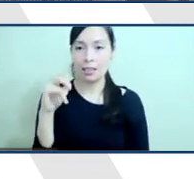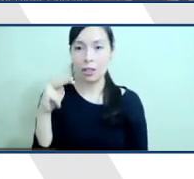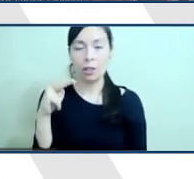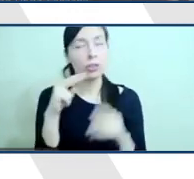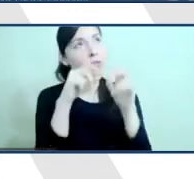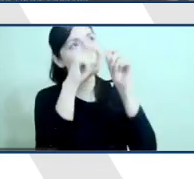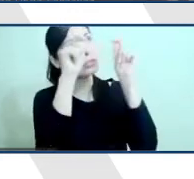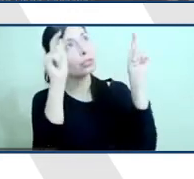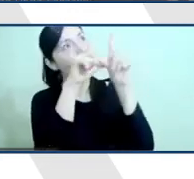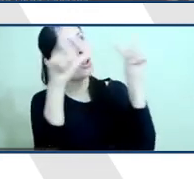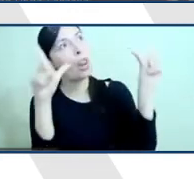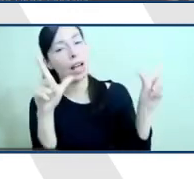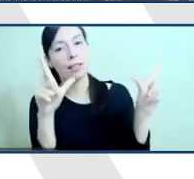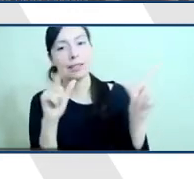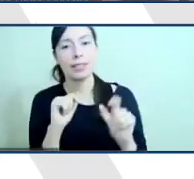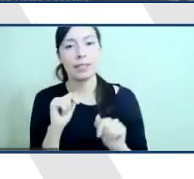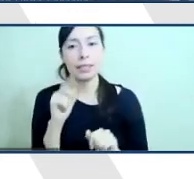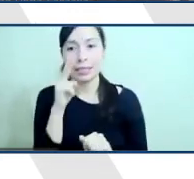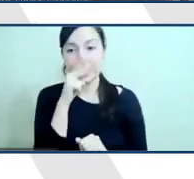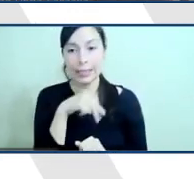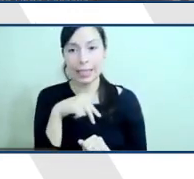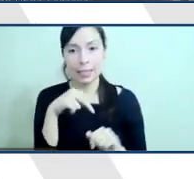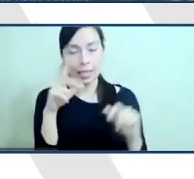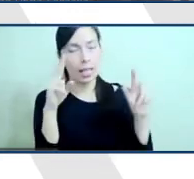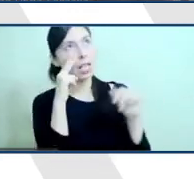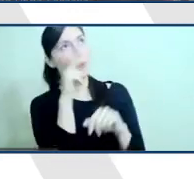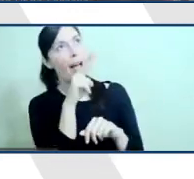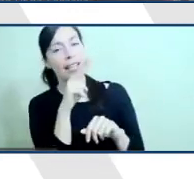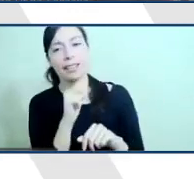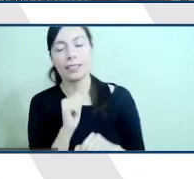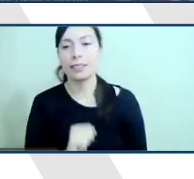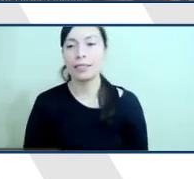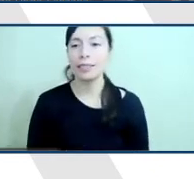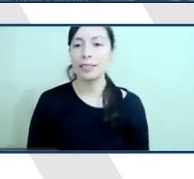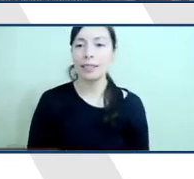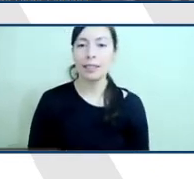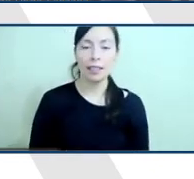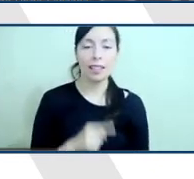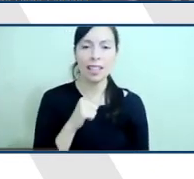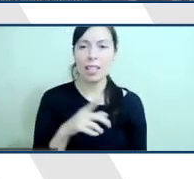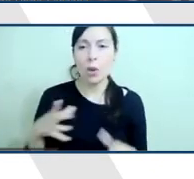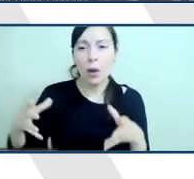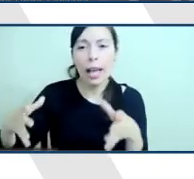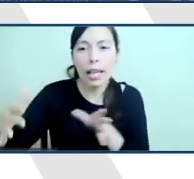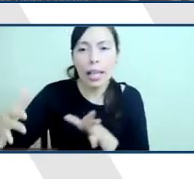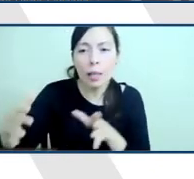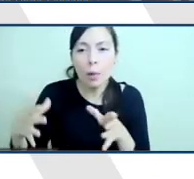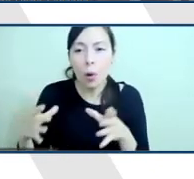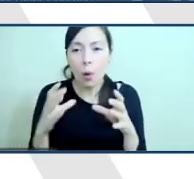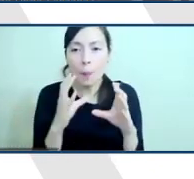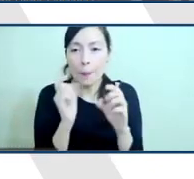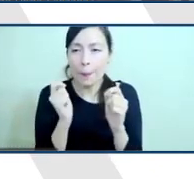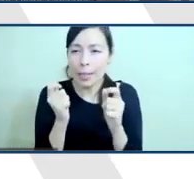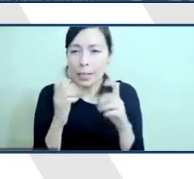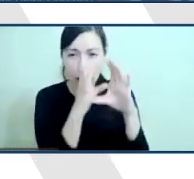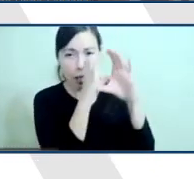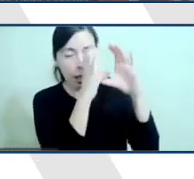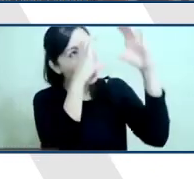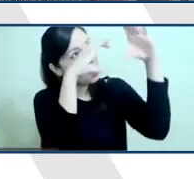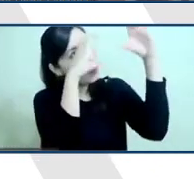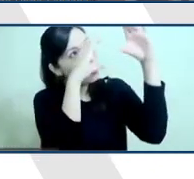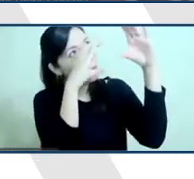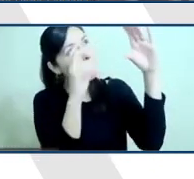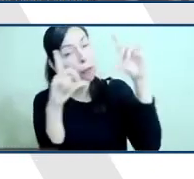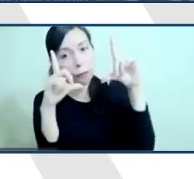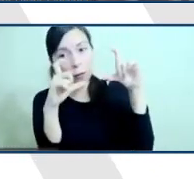sin generar una imagen. De manera que estos no son equipos como los telescopios que me hayan generado imágenes del Sol,